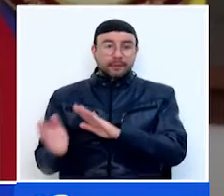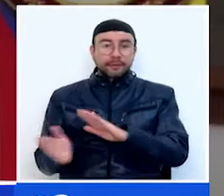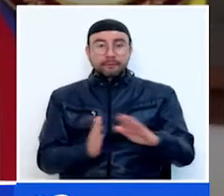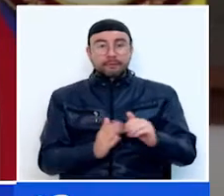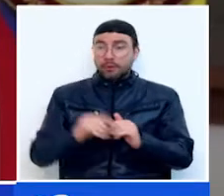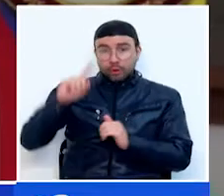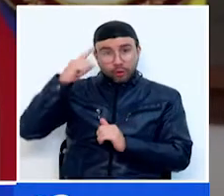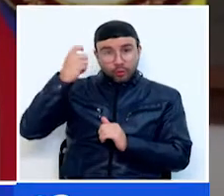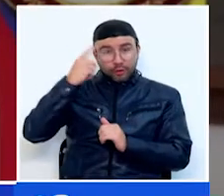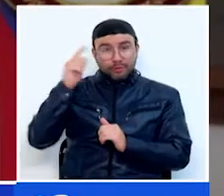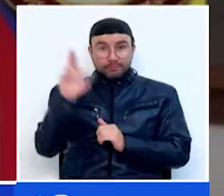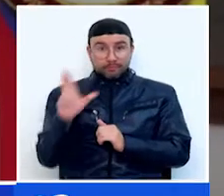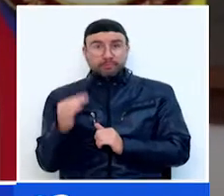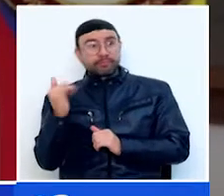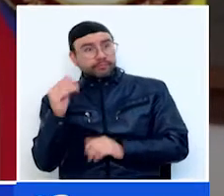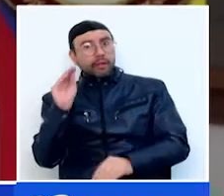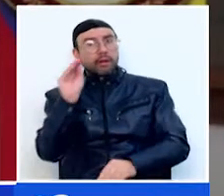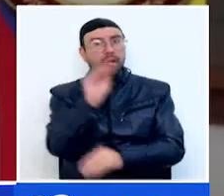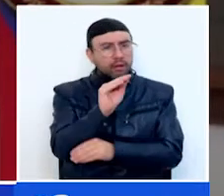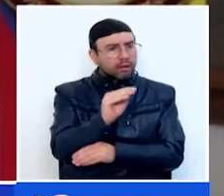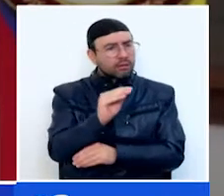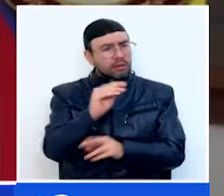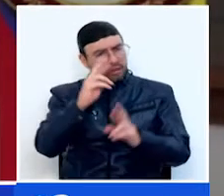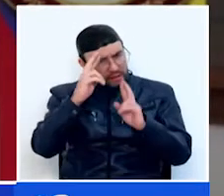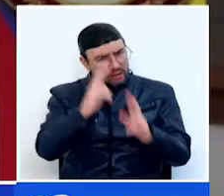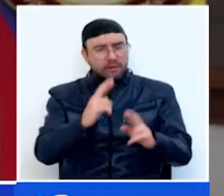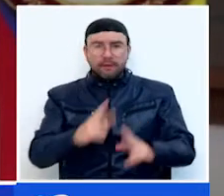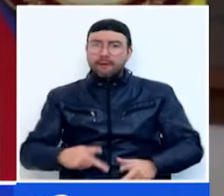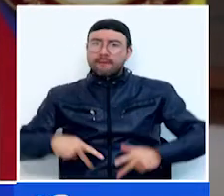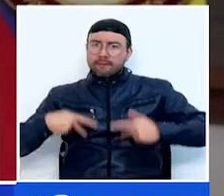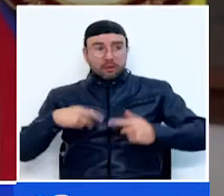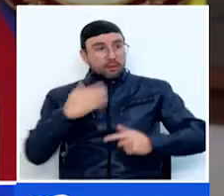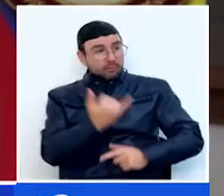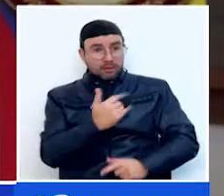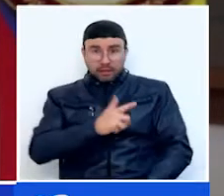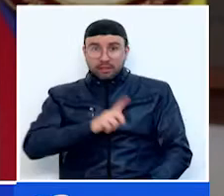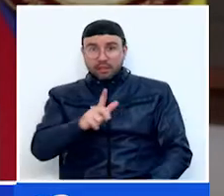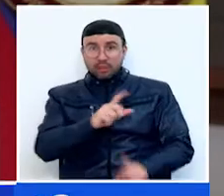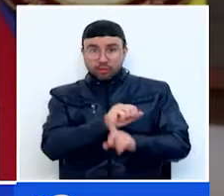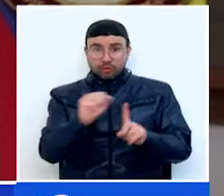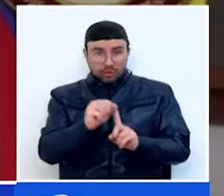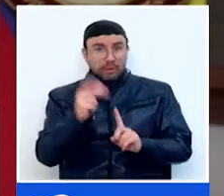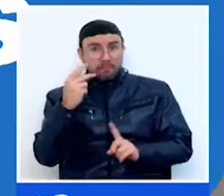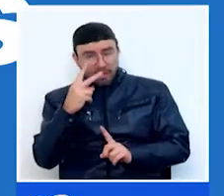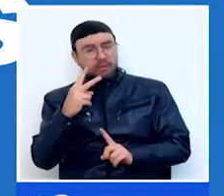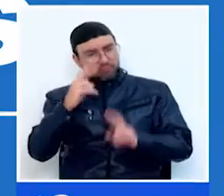Gobernador de Risaralda hizo un llamado al respeto por la vida de los líderes sociales en Pereira.